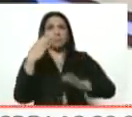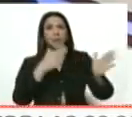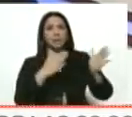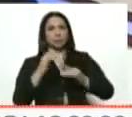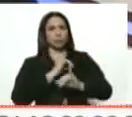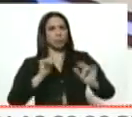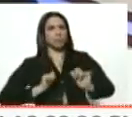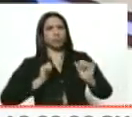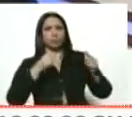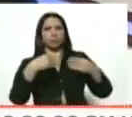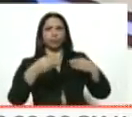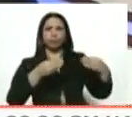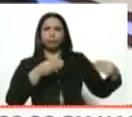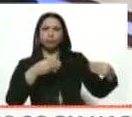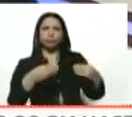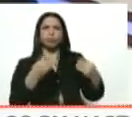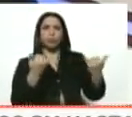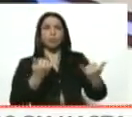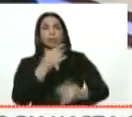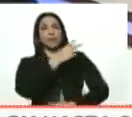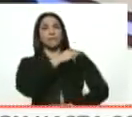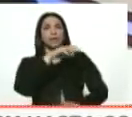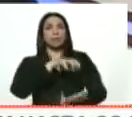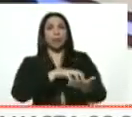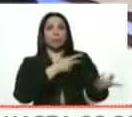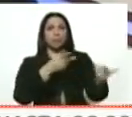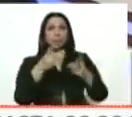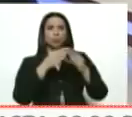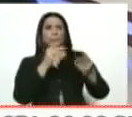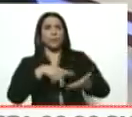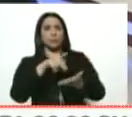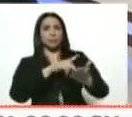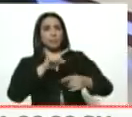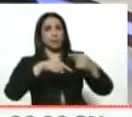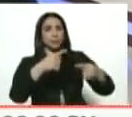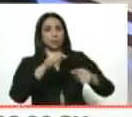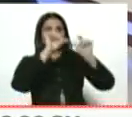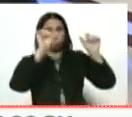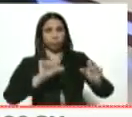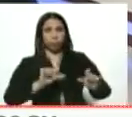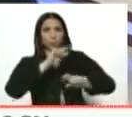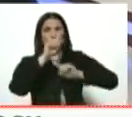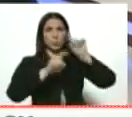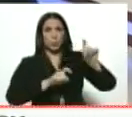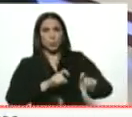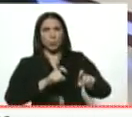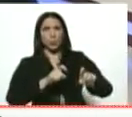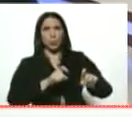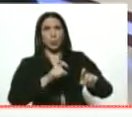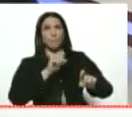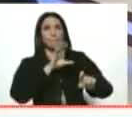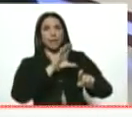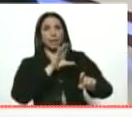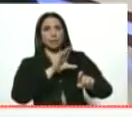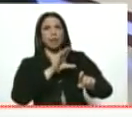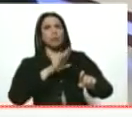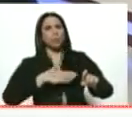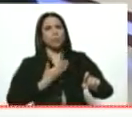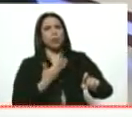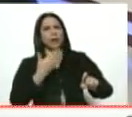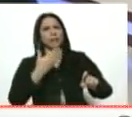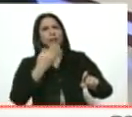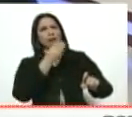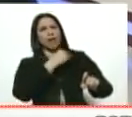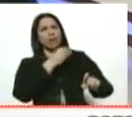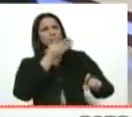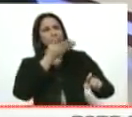Ya ha comenzado a flexibilizarse. El jefe de Estado invitó a todos a participar a partir de mañana en una encuesta en el sistema Patria. ¿Nos puede adelantar un poco